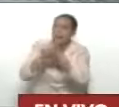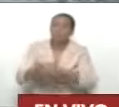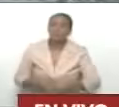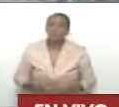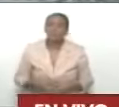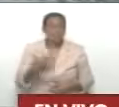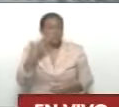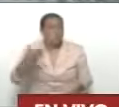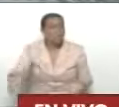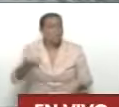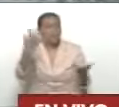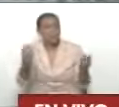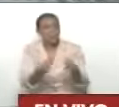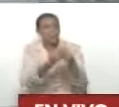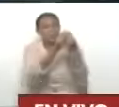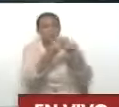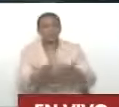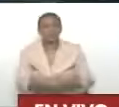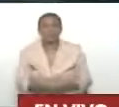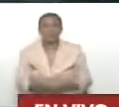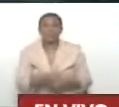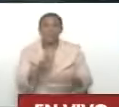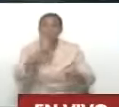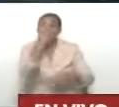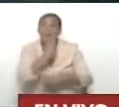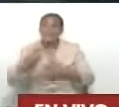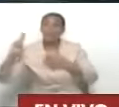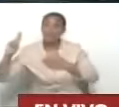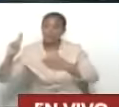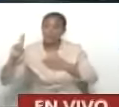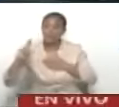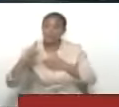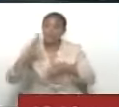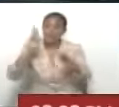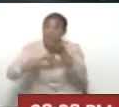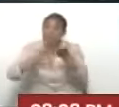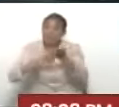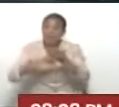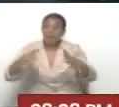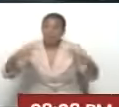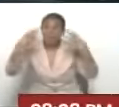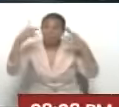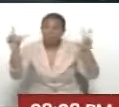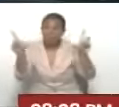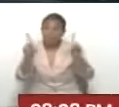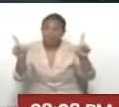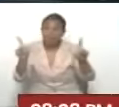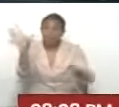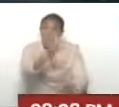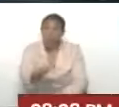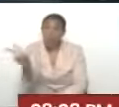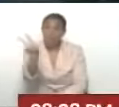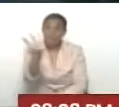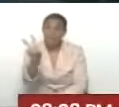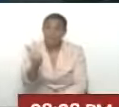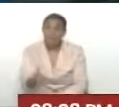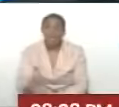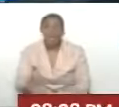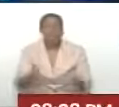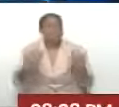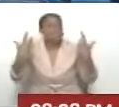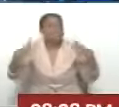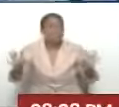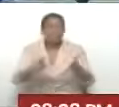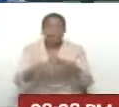ayudar. Tienes que prometerme, Mario, delante de todo. Dejar de fumar. Que